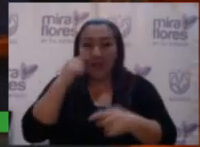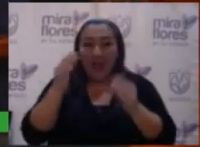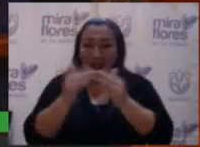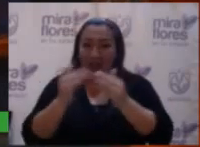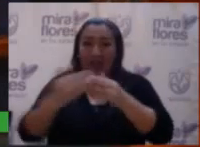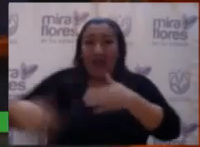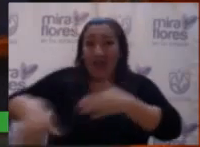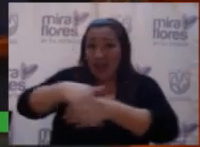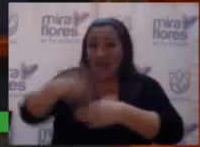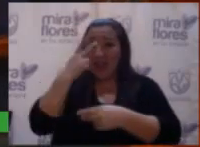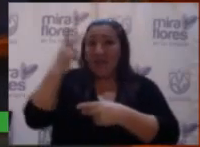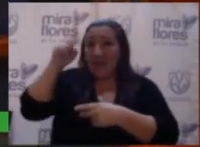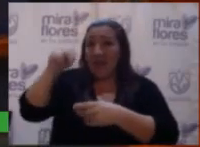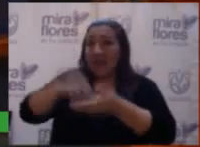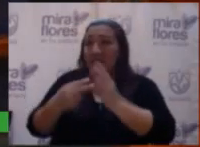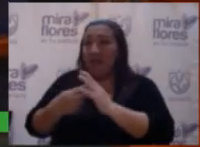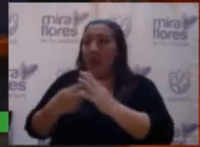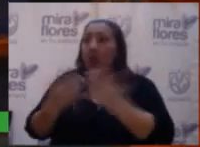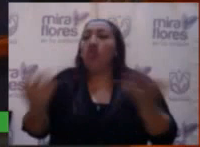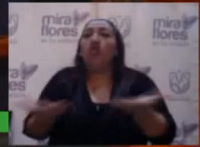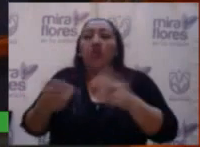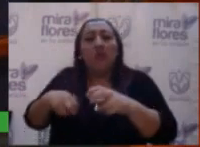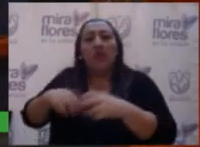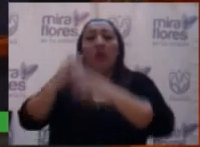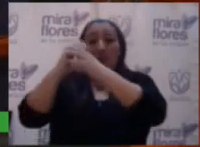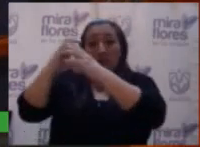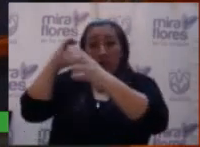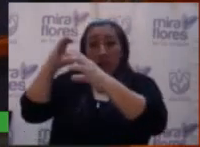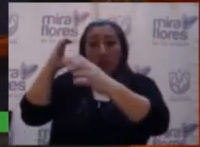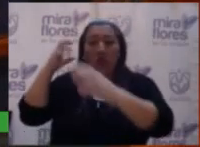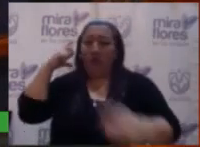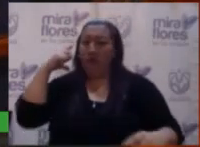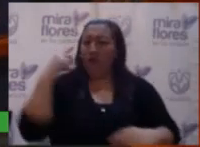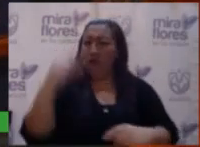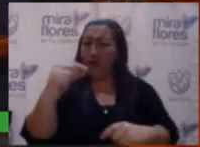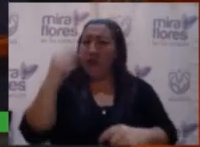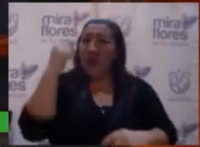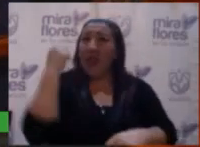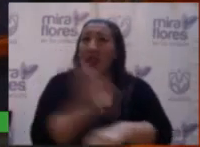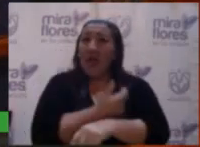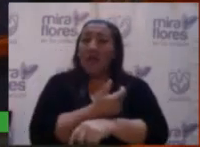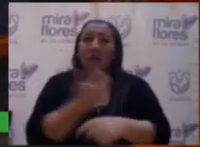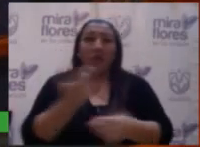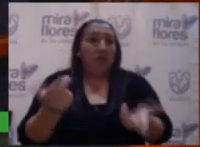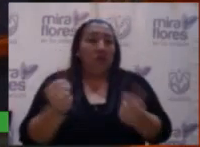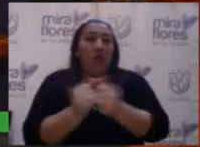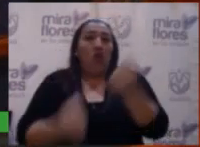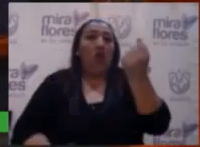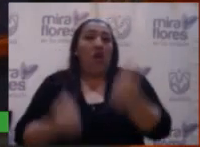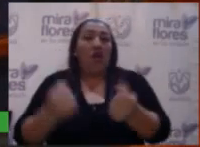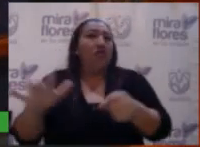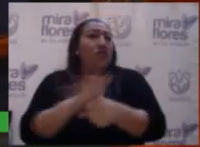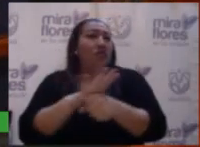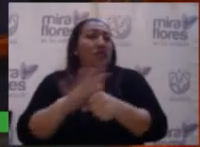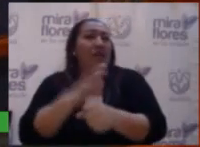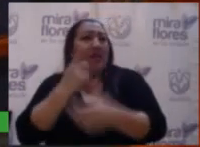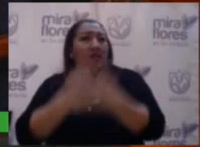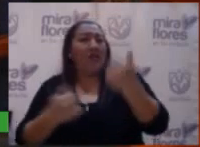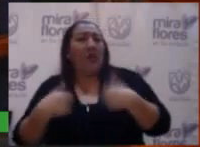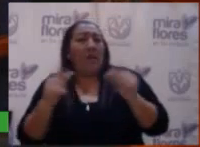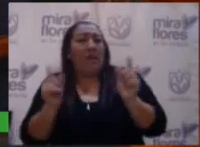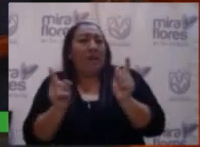la avenida donde pasan Ómnibus a alta velocidad y mueven los vehículos y basta que tengan simplemente